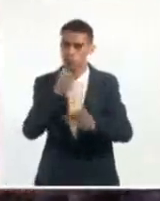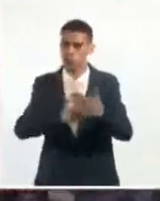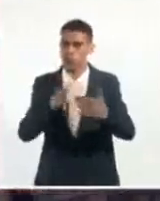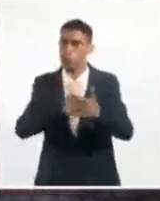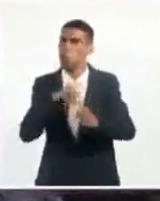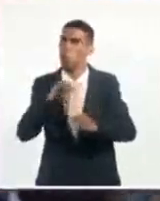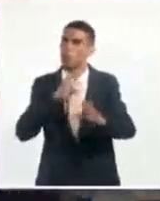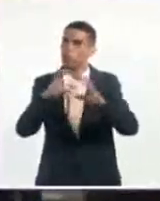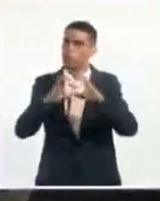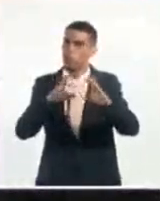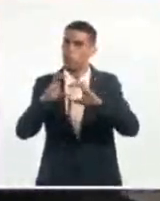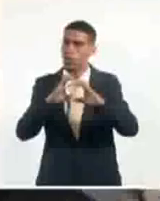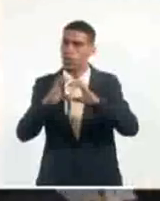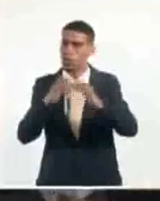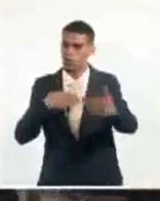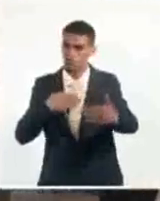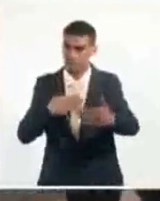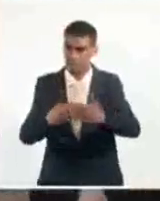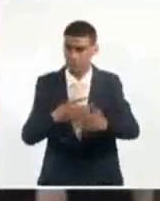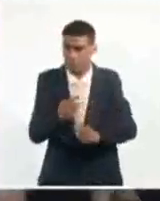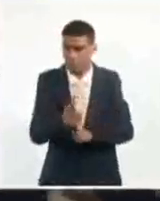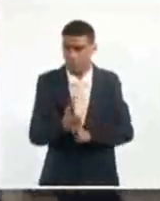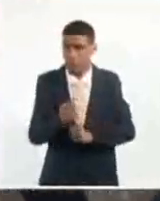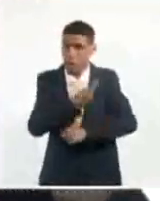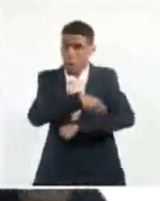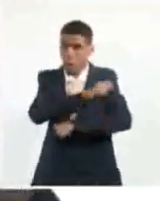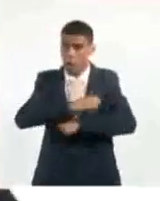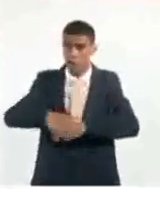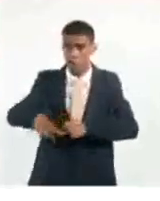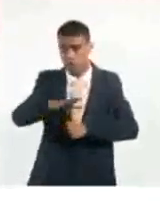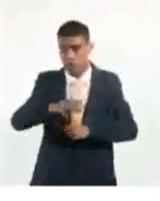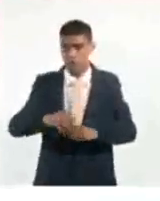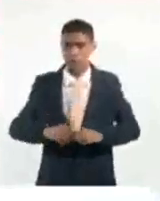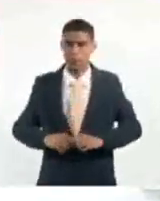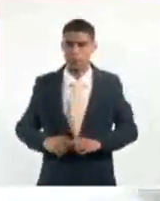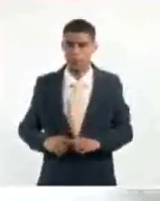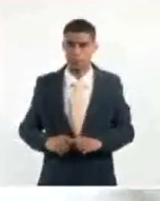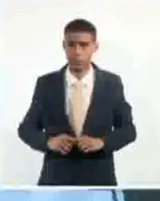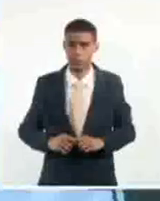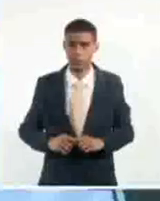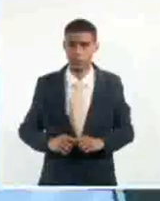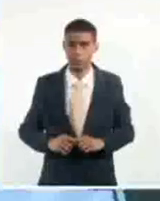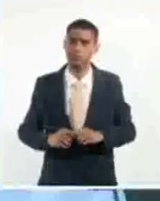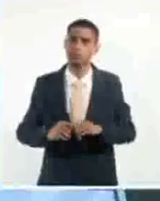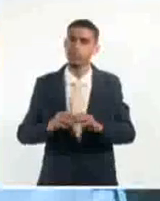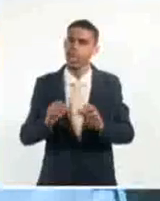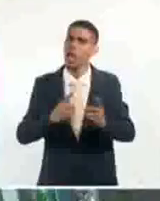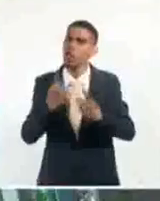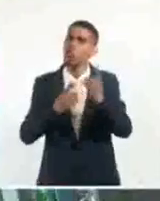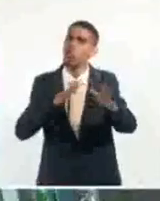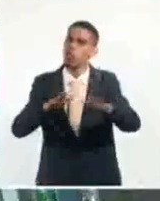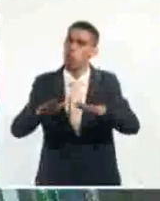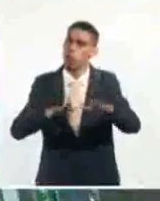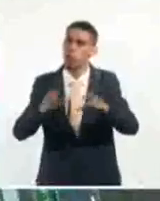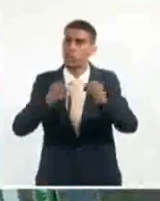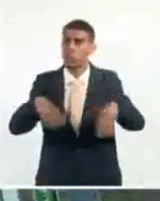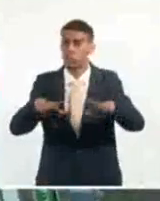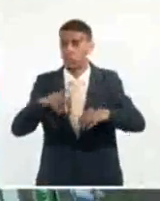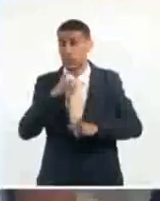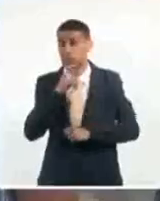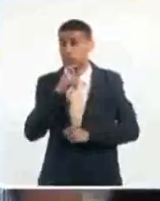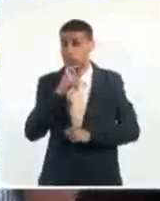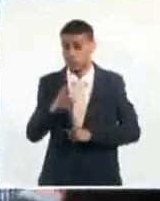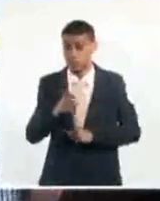comunicación directa, oportuna, veraz y transparente con la población. En momentos en que diversas situaciones complejizaron el